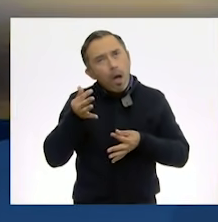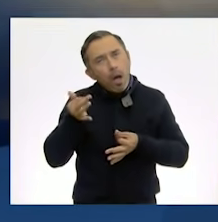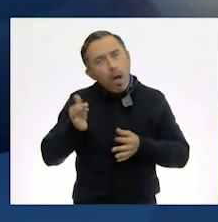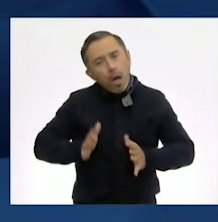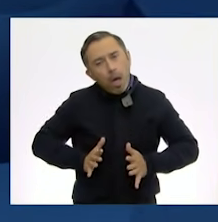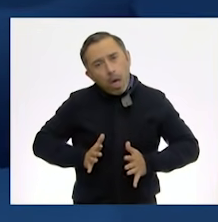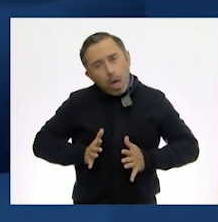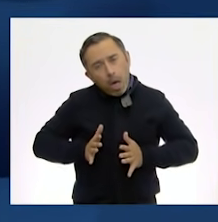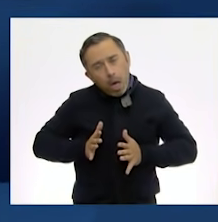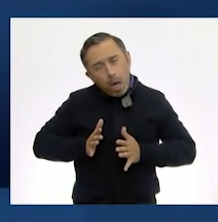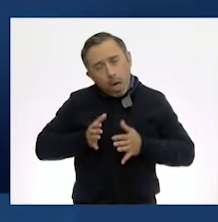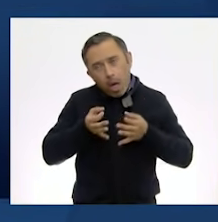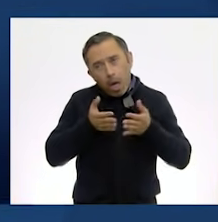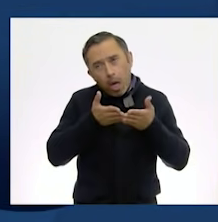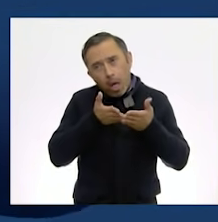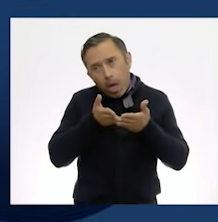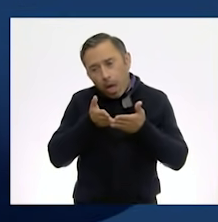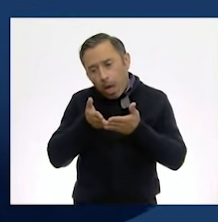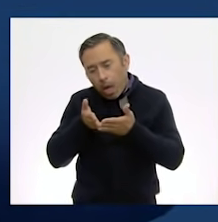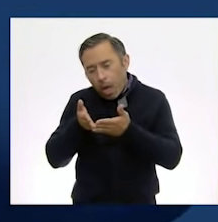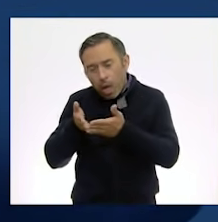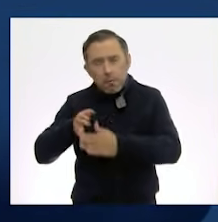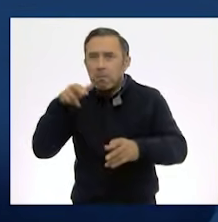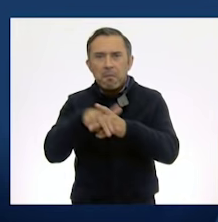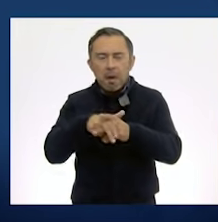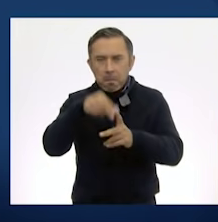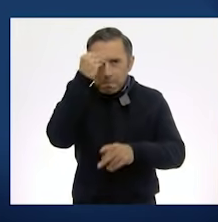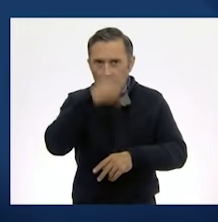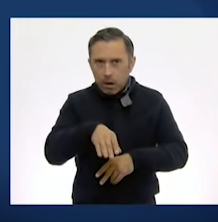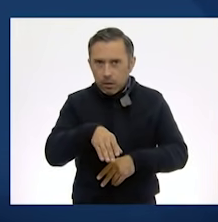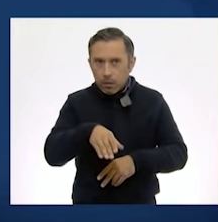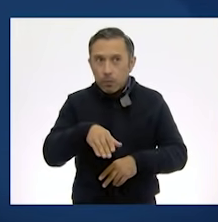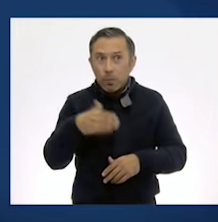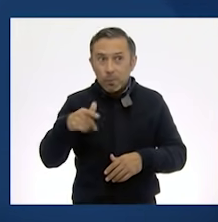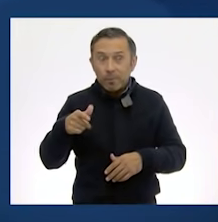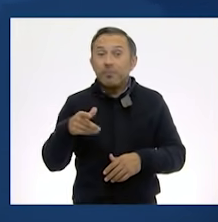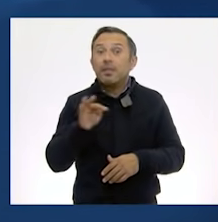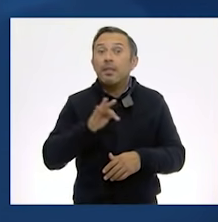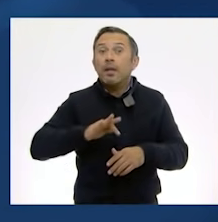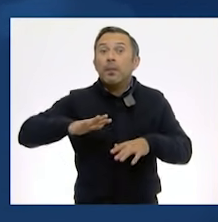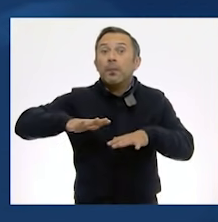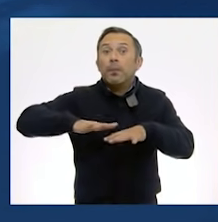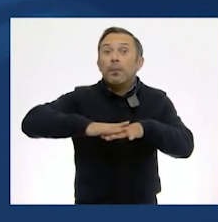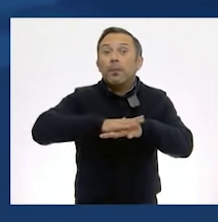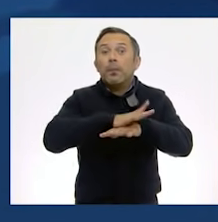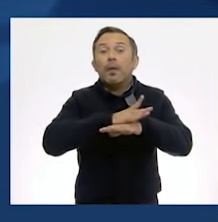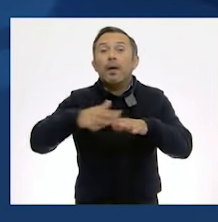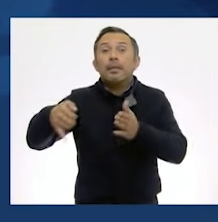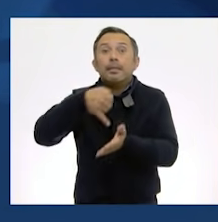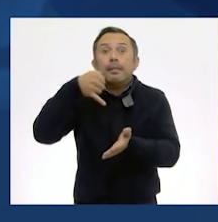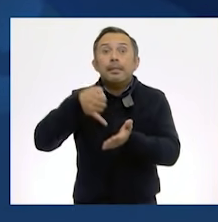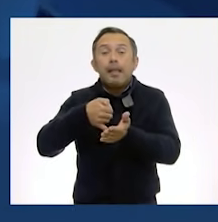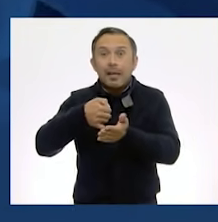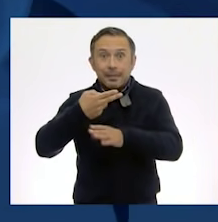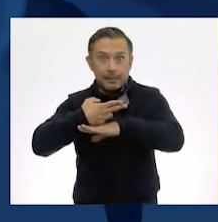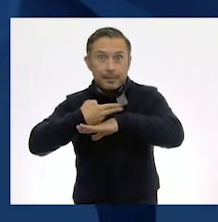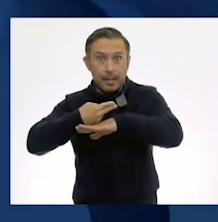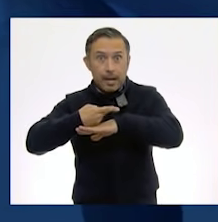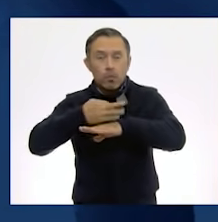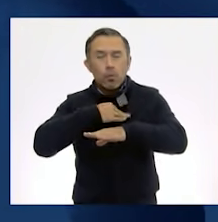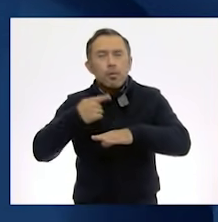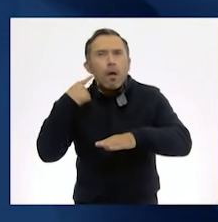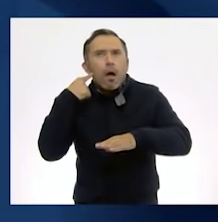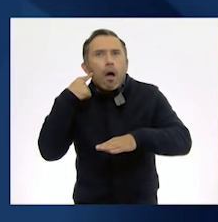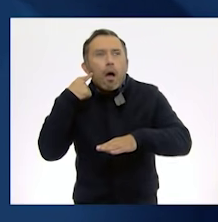encanto. Aquel que se acerca a la isla de las sirenas y escucha su bella canción, no vuelve a ver jamás a su